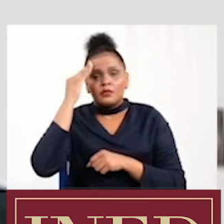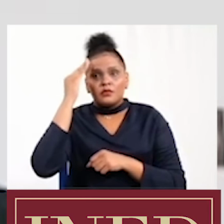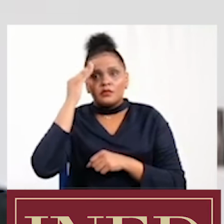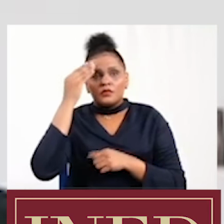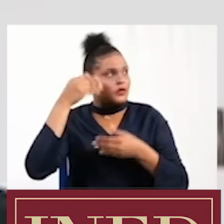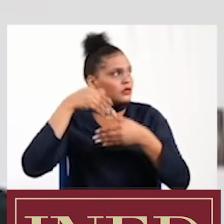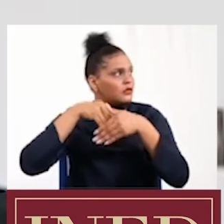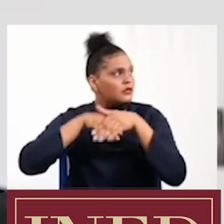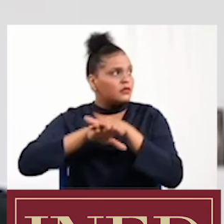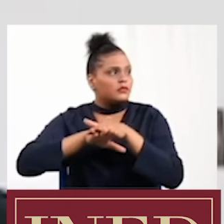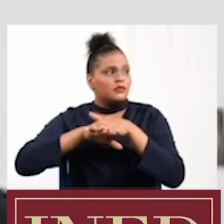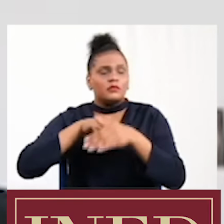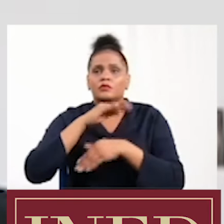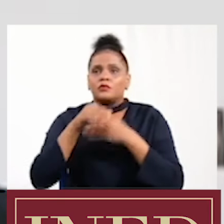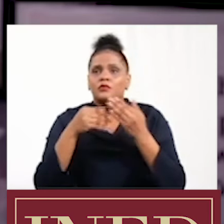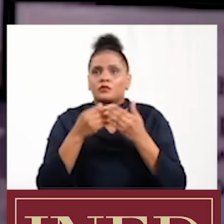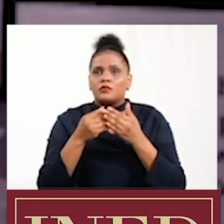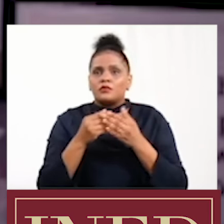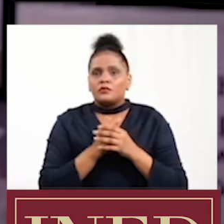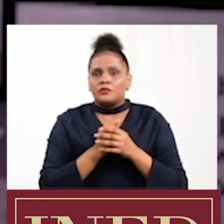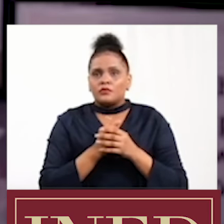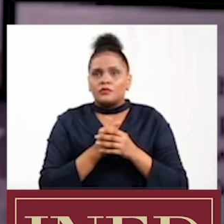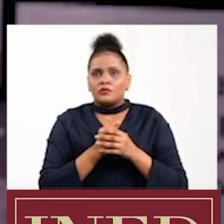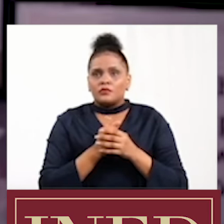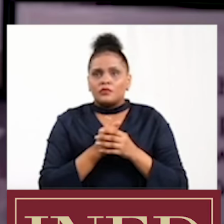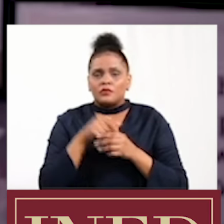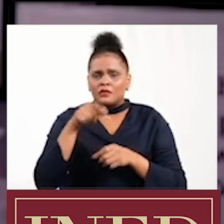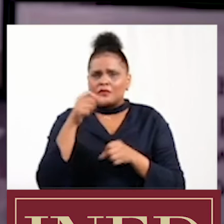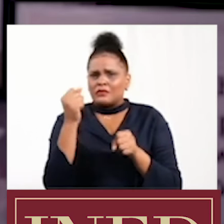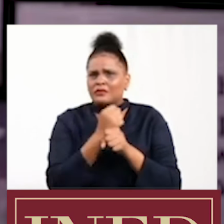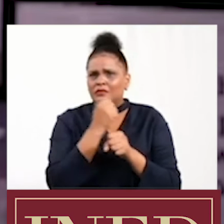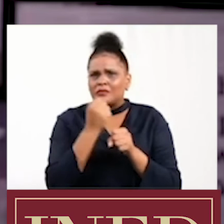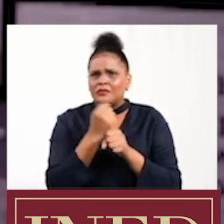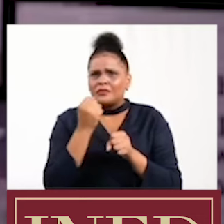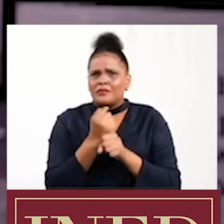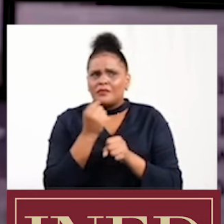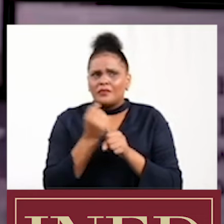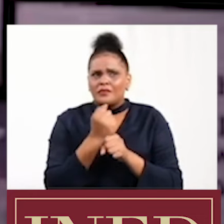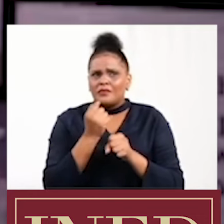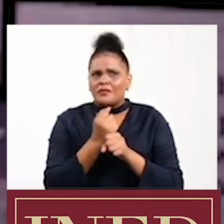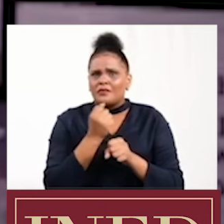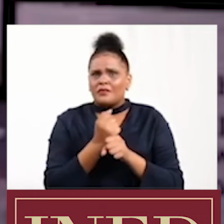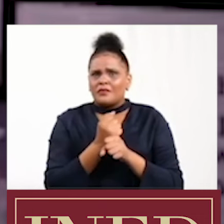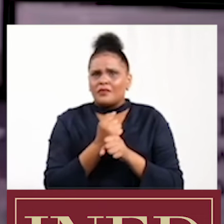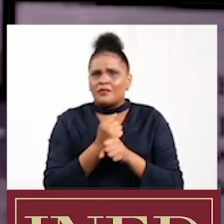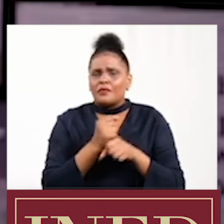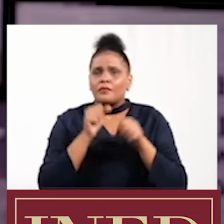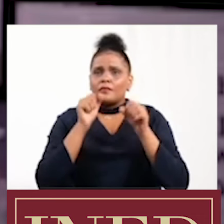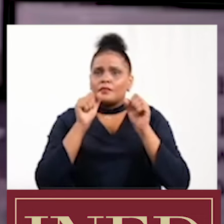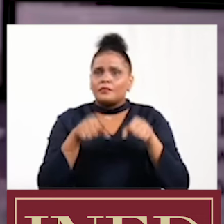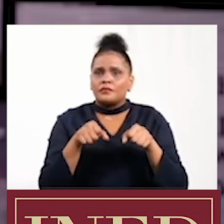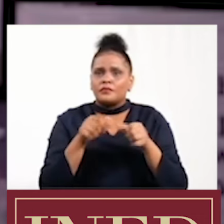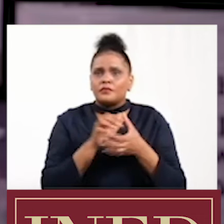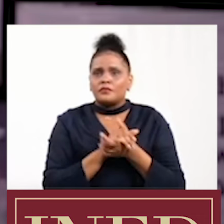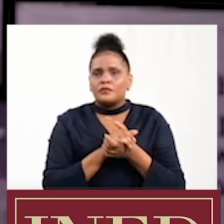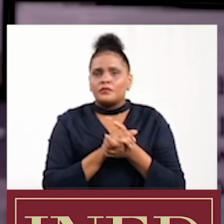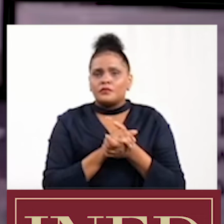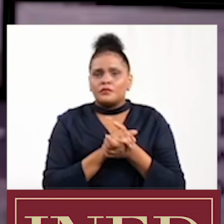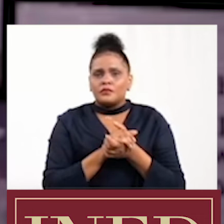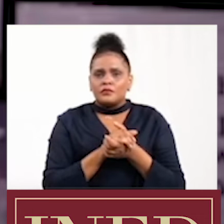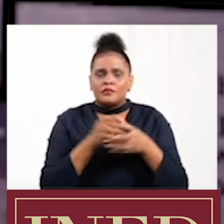colectivos políticos bueno yo creo que este es un trabajo interno y externo no